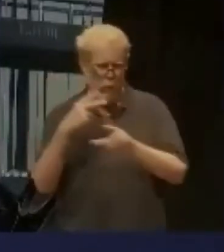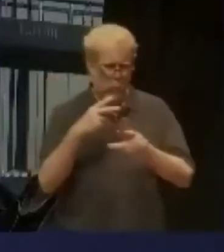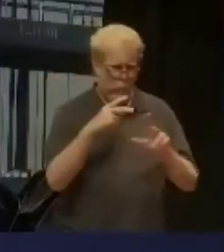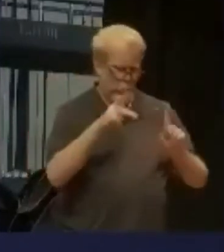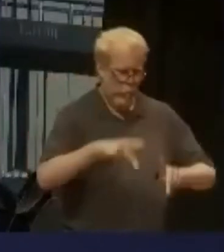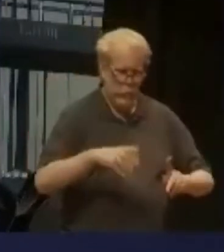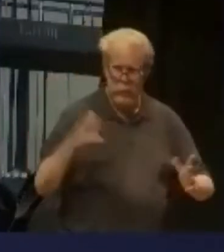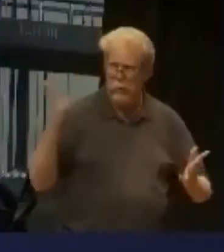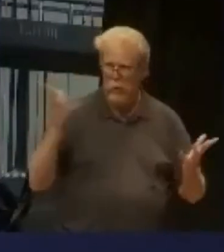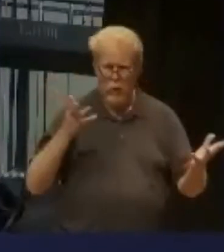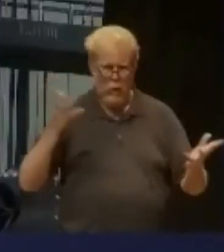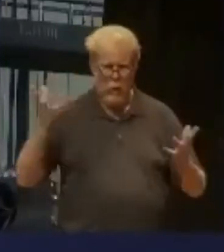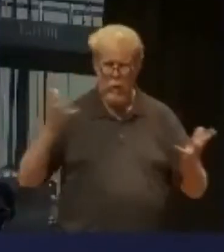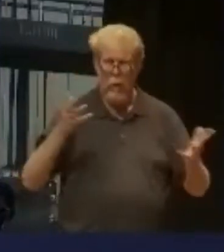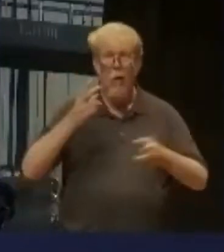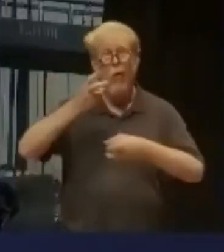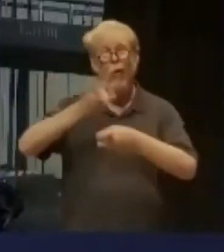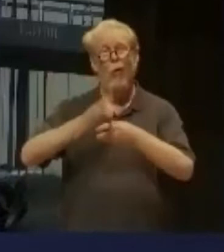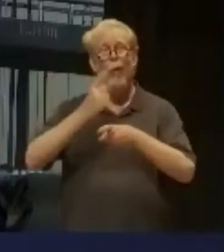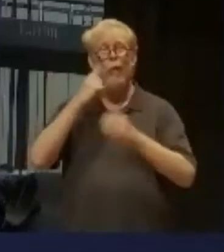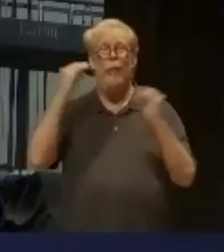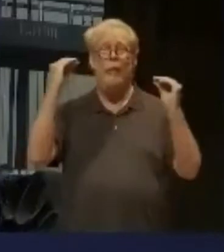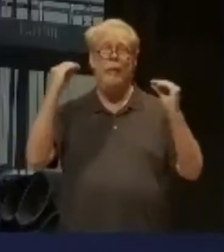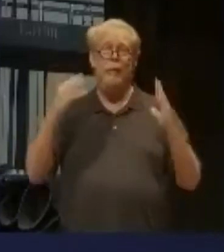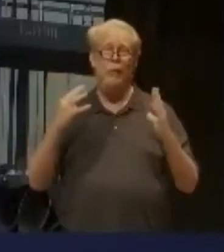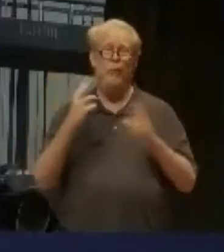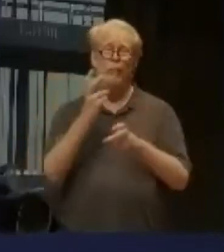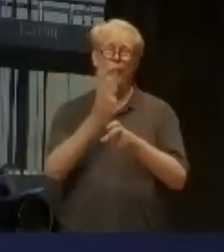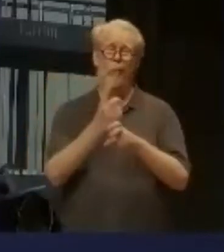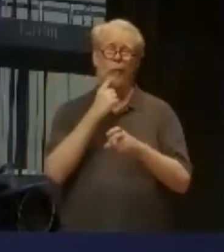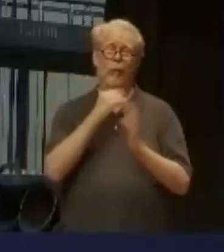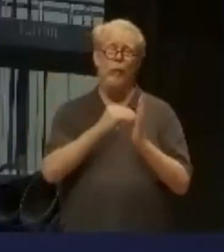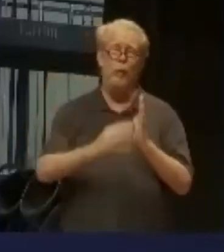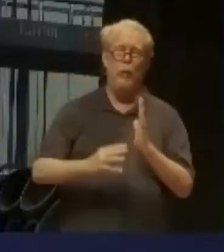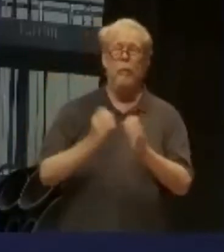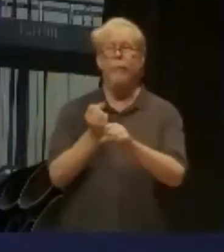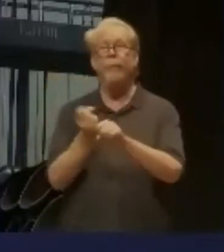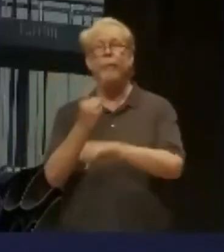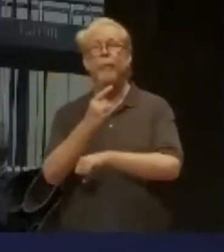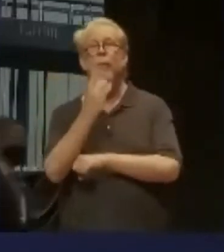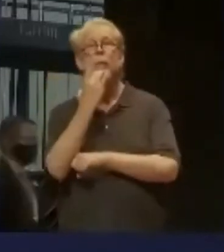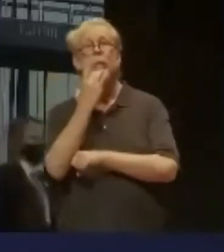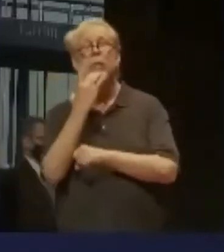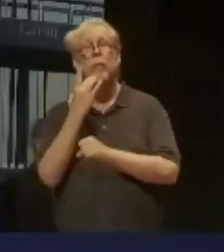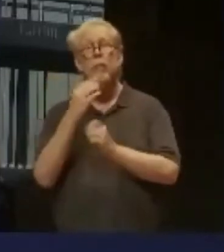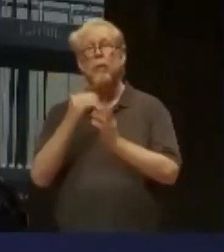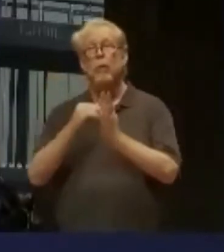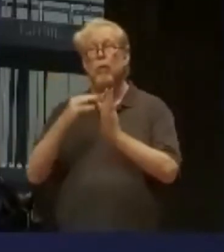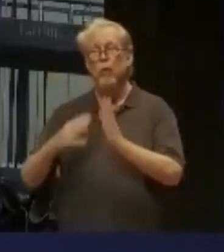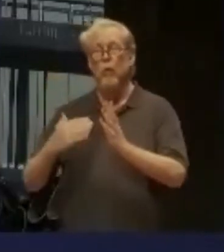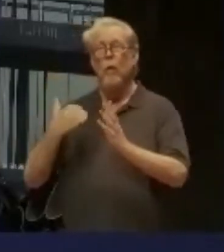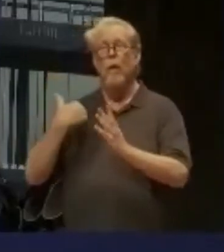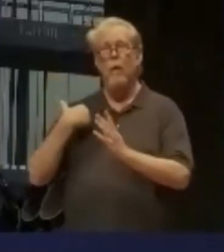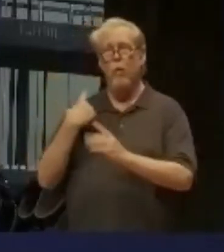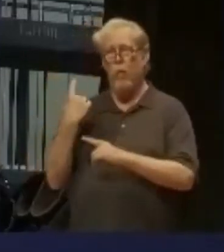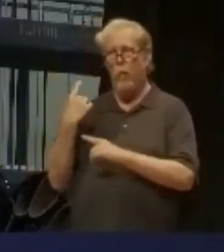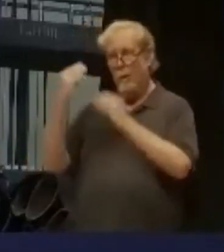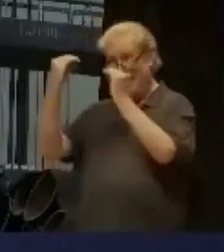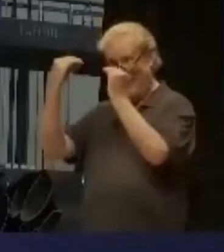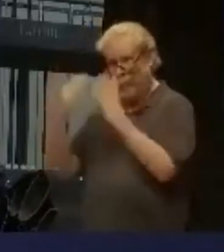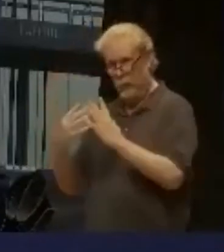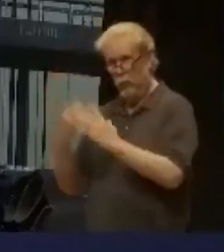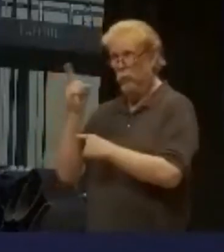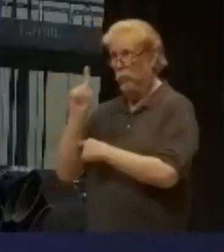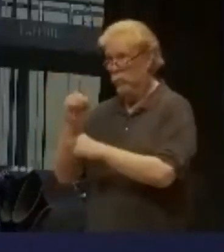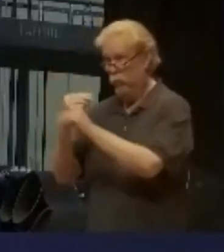misma aula, aunque estuvieran remotos en persona, pero fue difícil para los maestros y difícil para los estudiantes. El próximo año lo que queremos